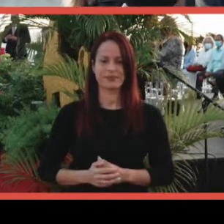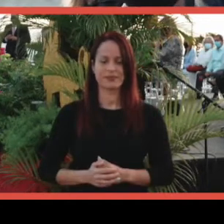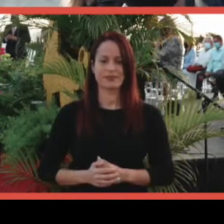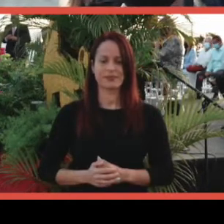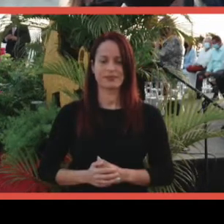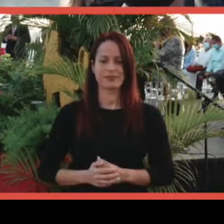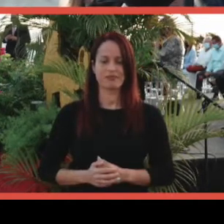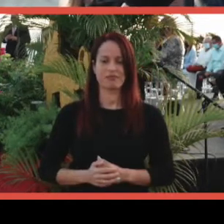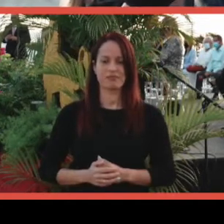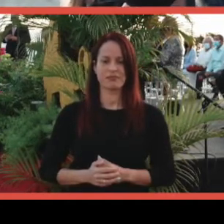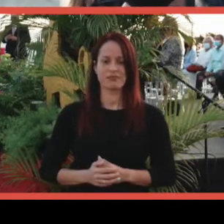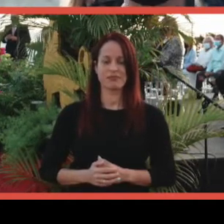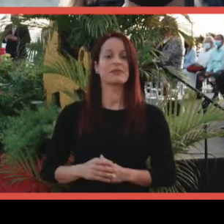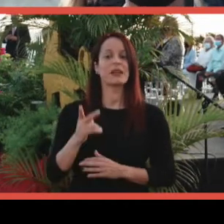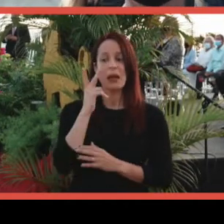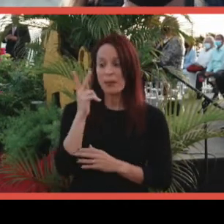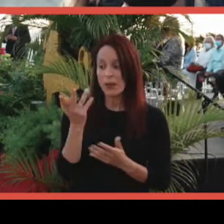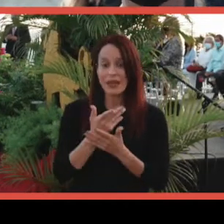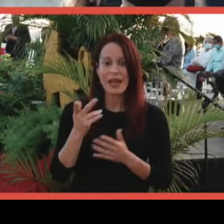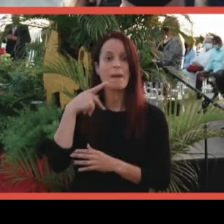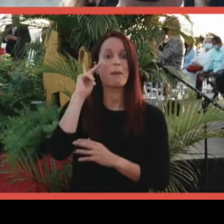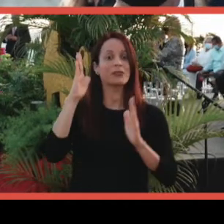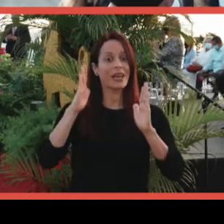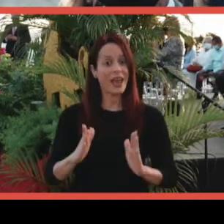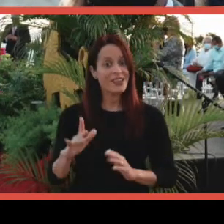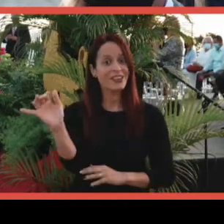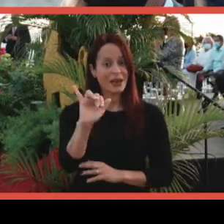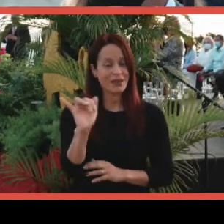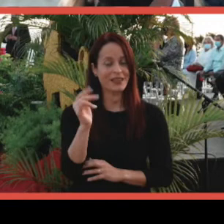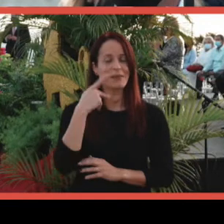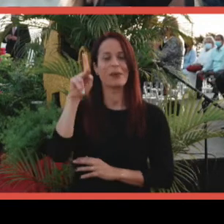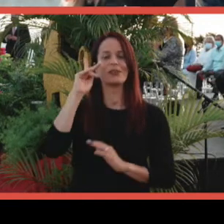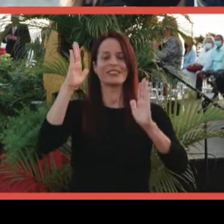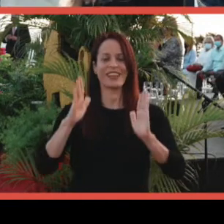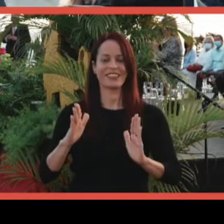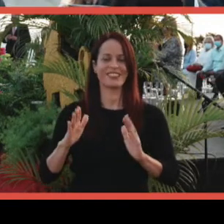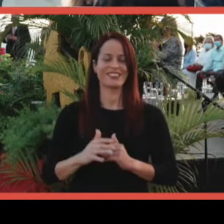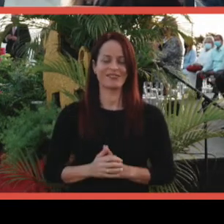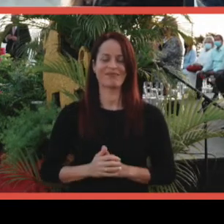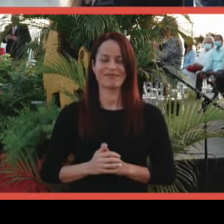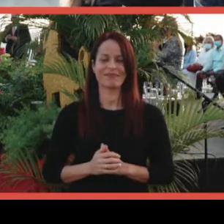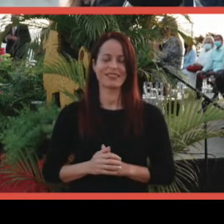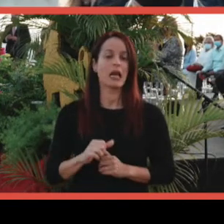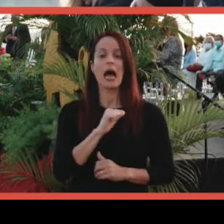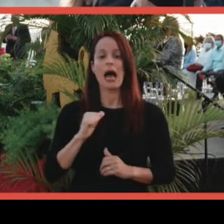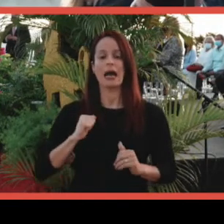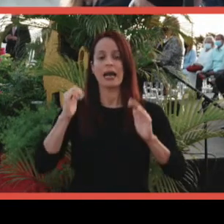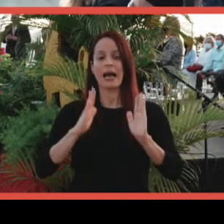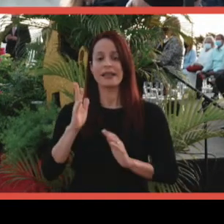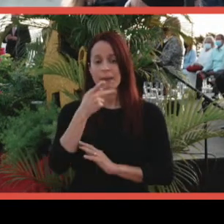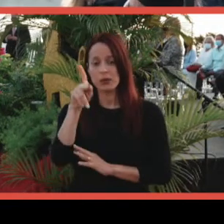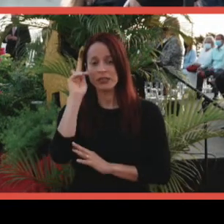Que lo bueno que tiene Larry, que es ponceño. Es ponceño. Un alcalde ponceño,